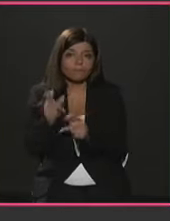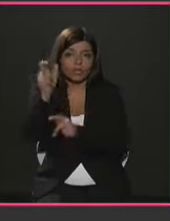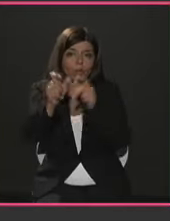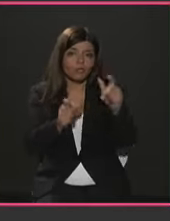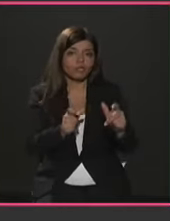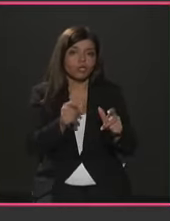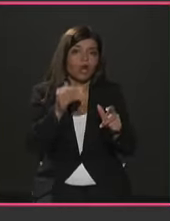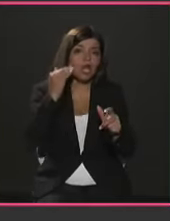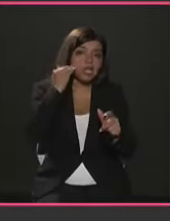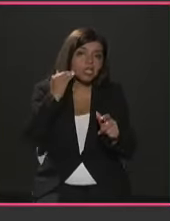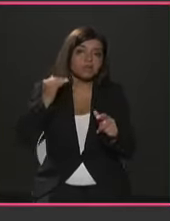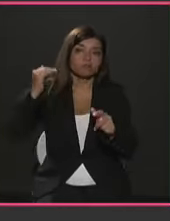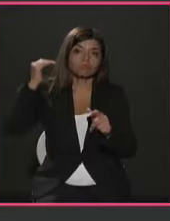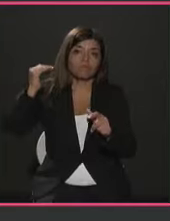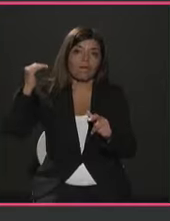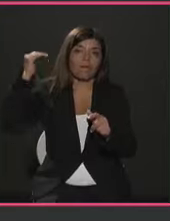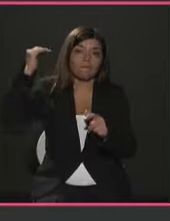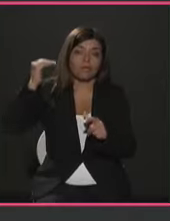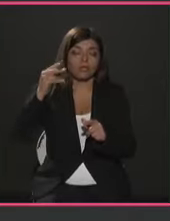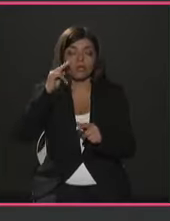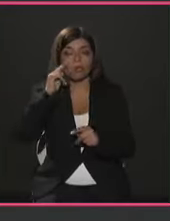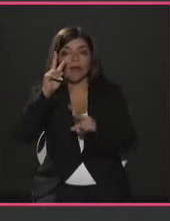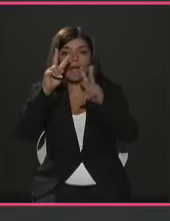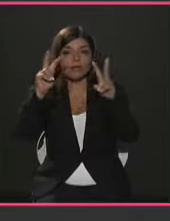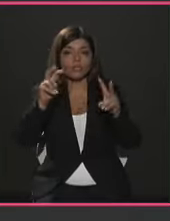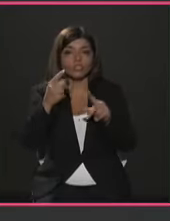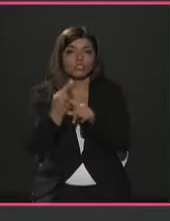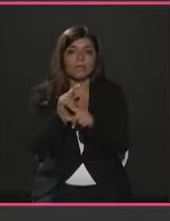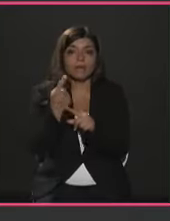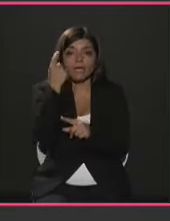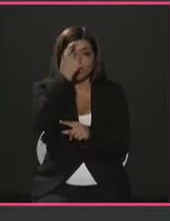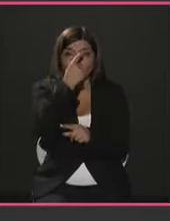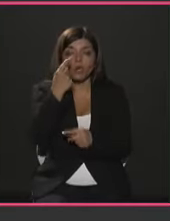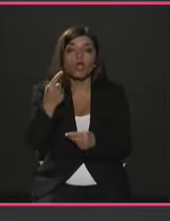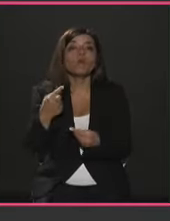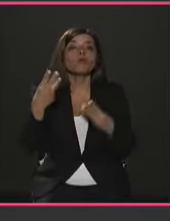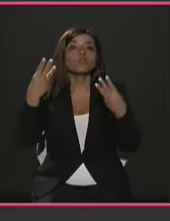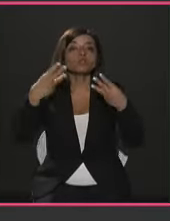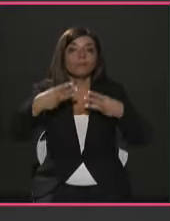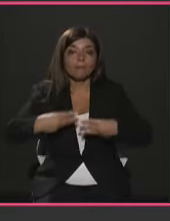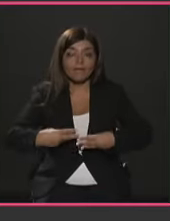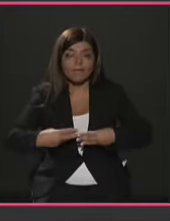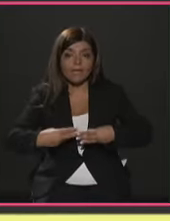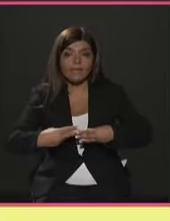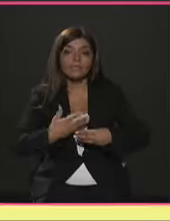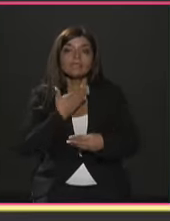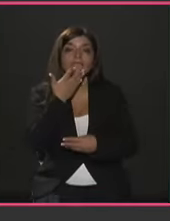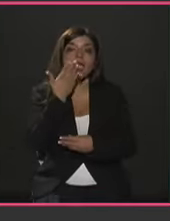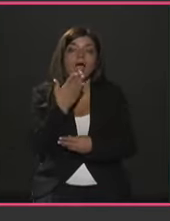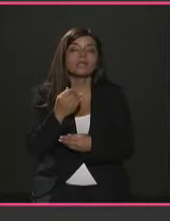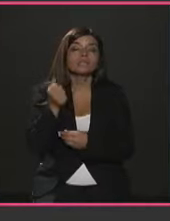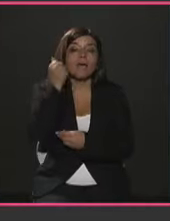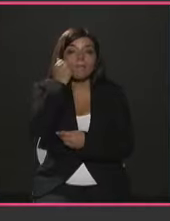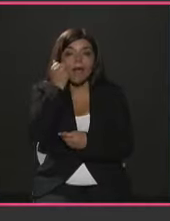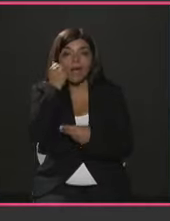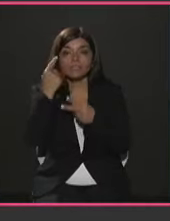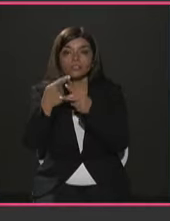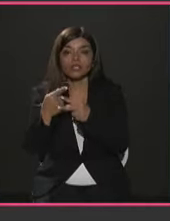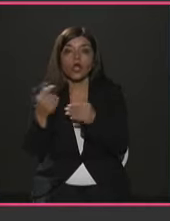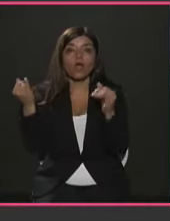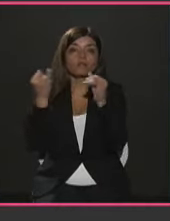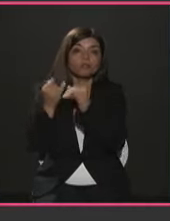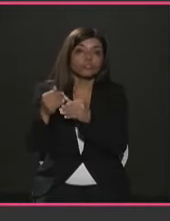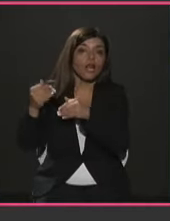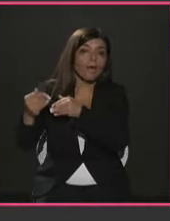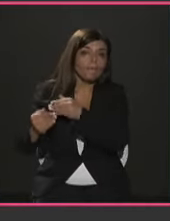encuentro de conversación sobre estos temas que preocupan a la región antártica microplásticos y el funcionamiento de los